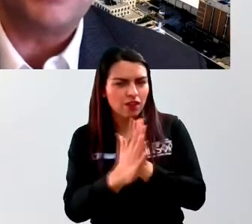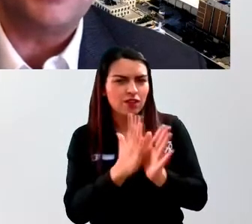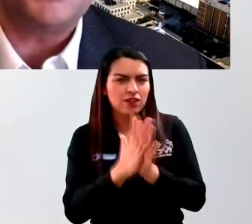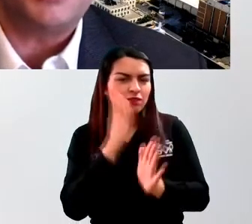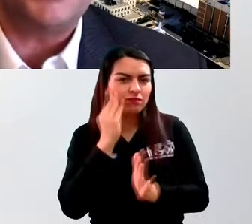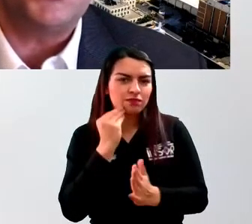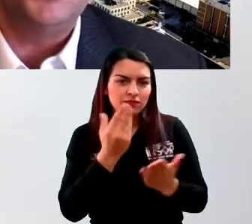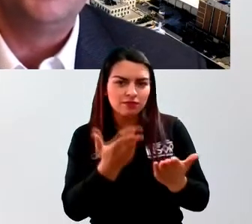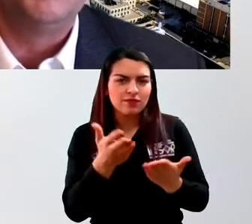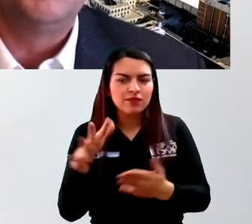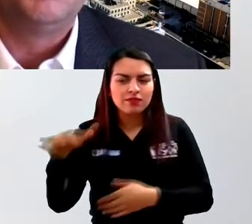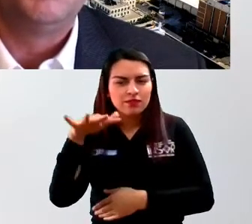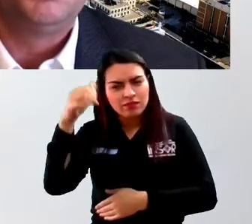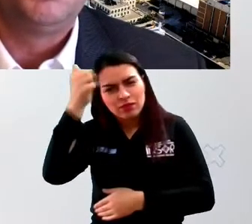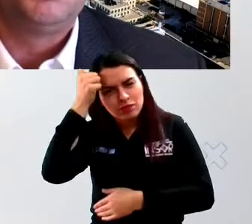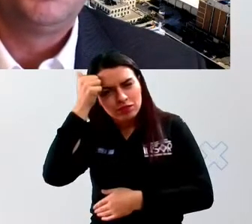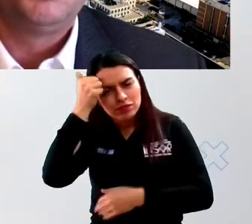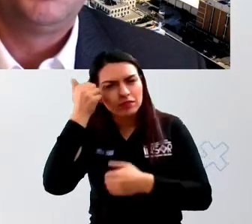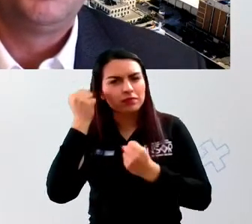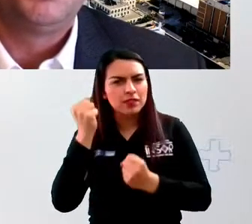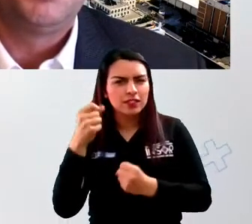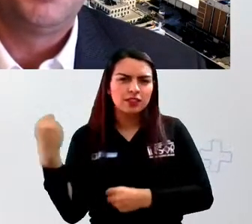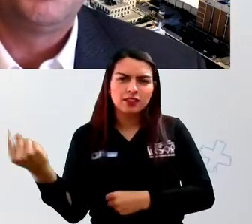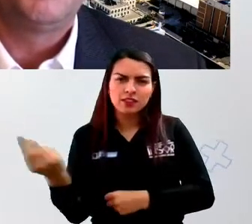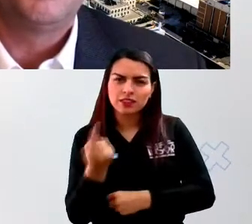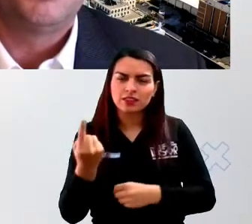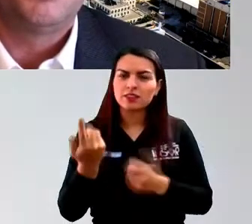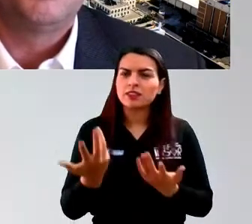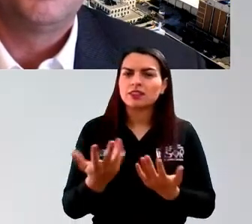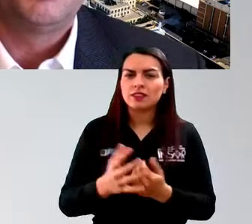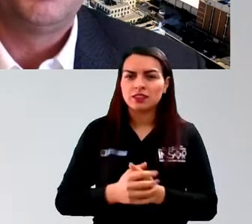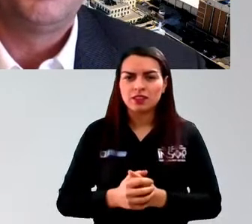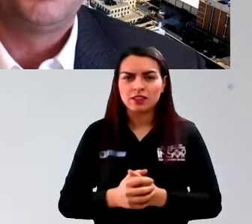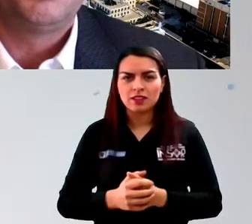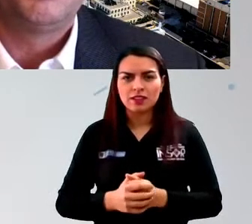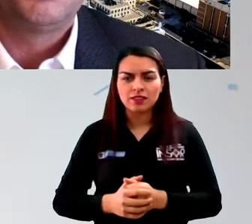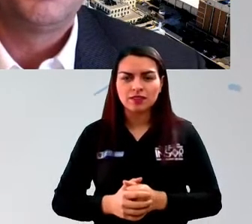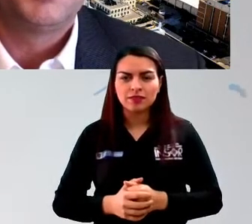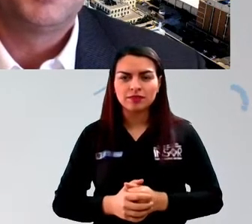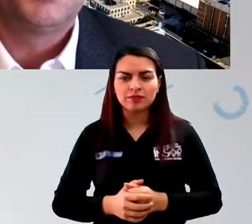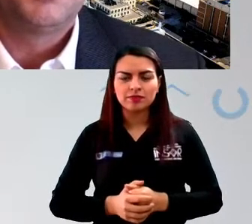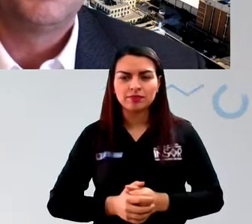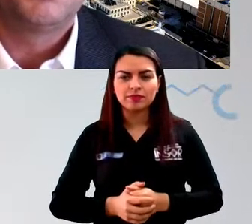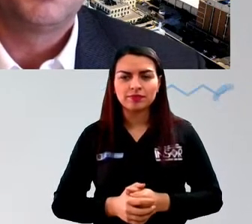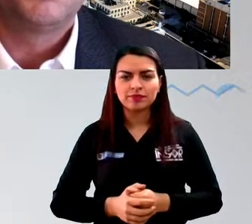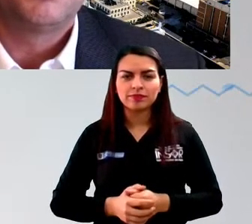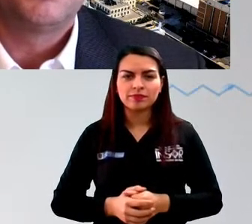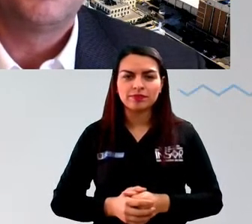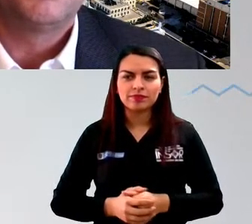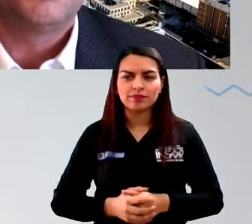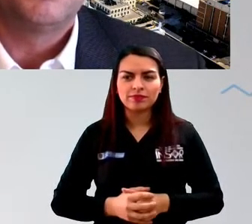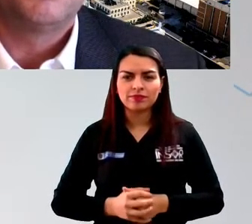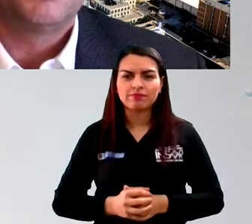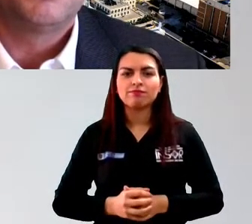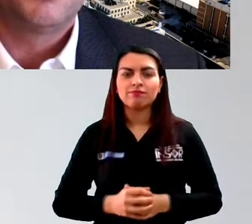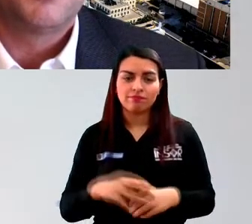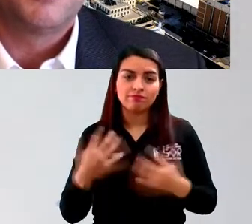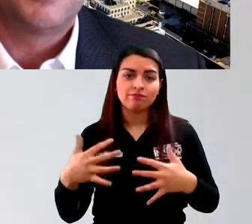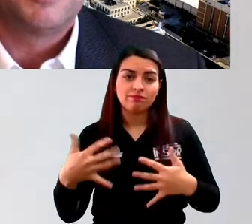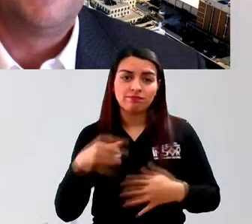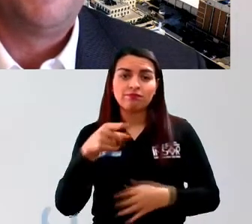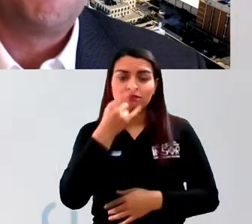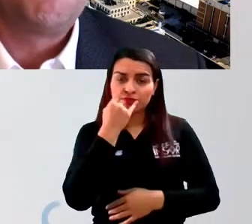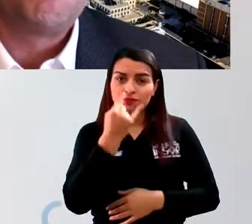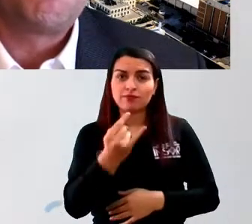con los docentes y los profesores cuando se dirigen a este tema? Sí, es muy interesante porque lo que hacemos